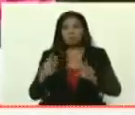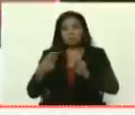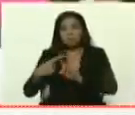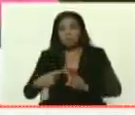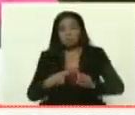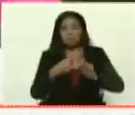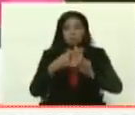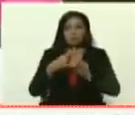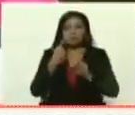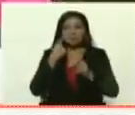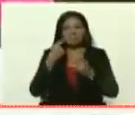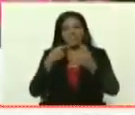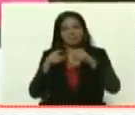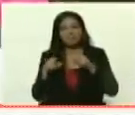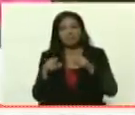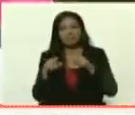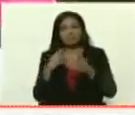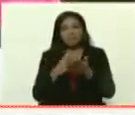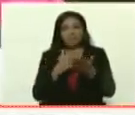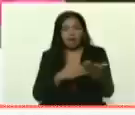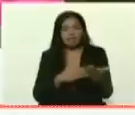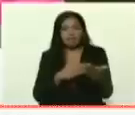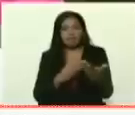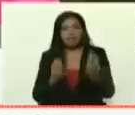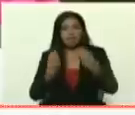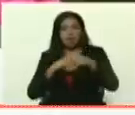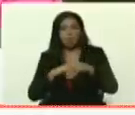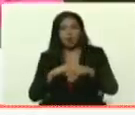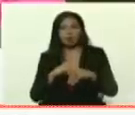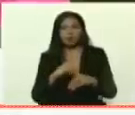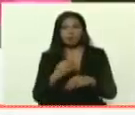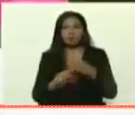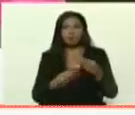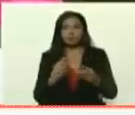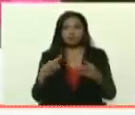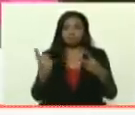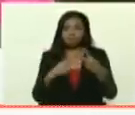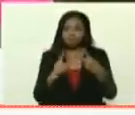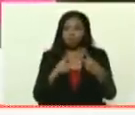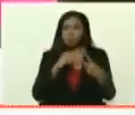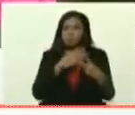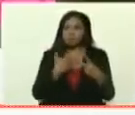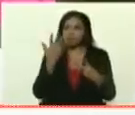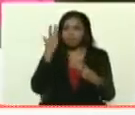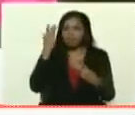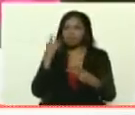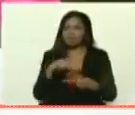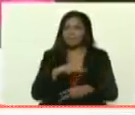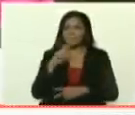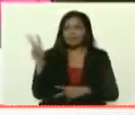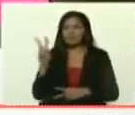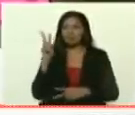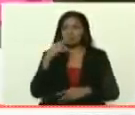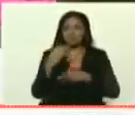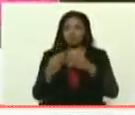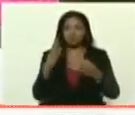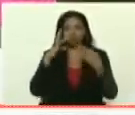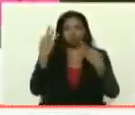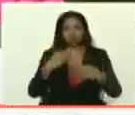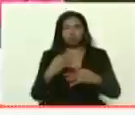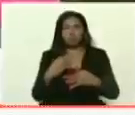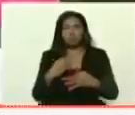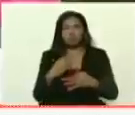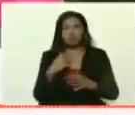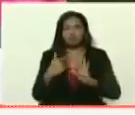que serían diferentes a las antiguas mesas de negociaciones. Y segundo, yo quisiera saber si ya Venezuela realizó de manera formal